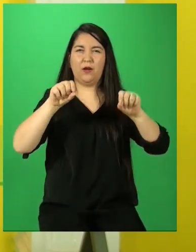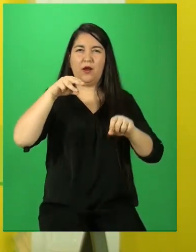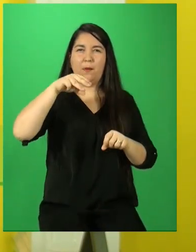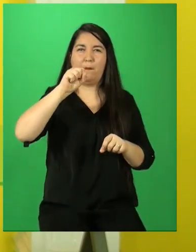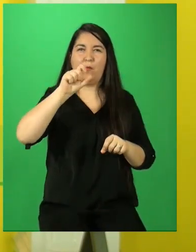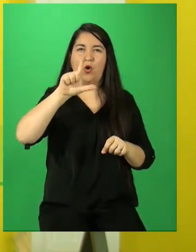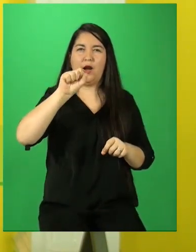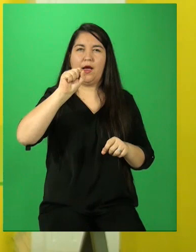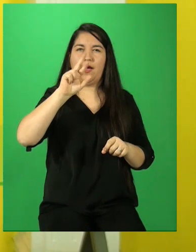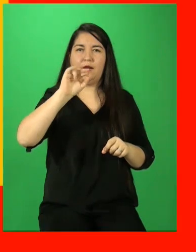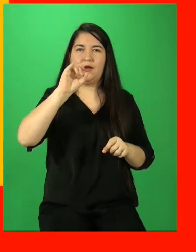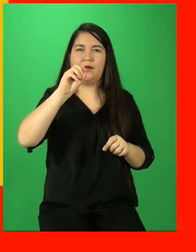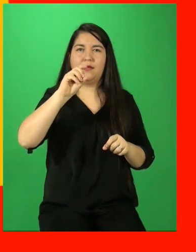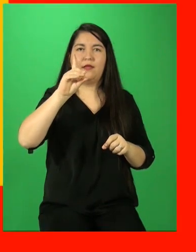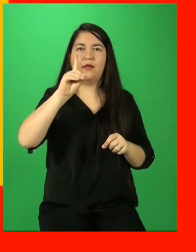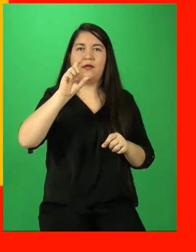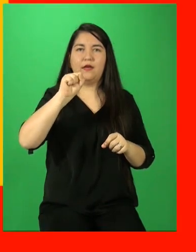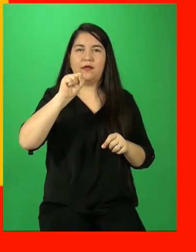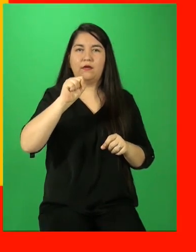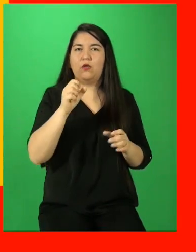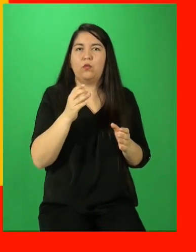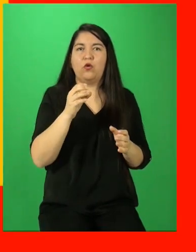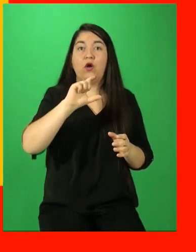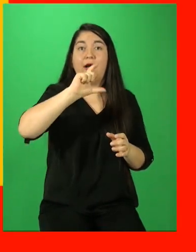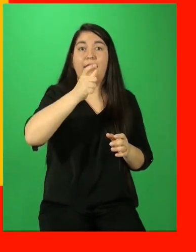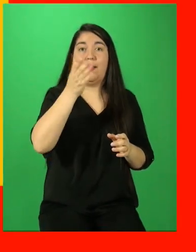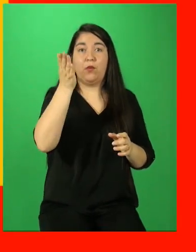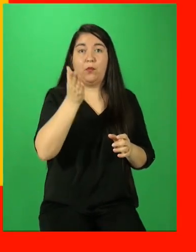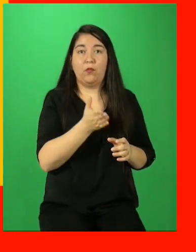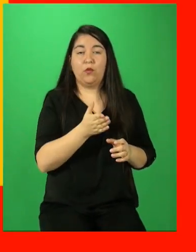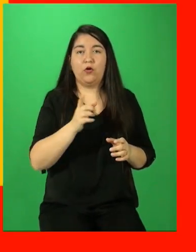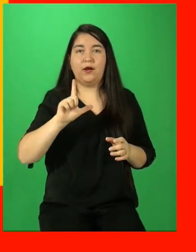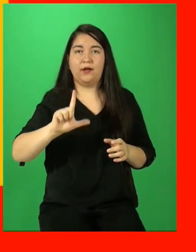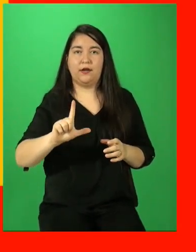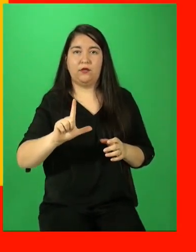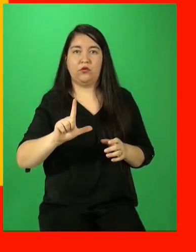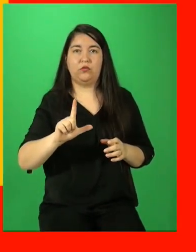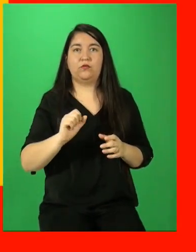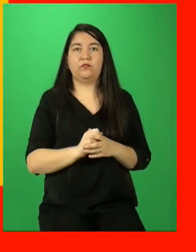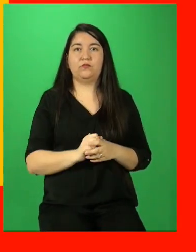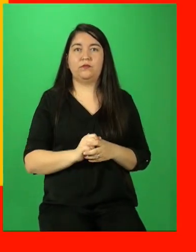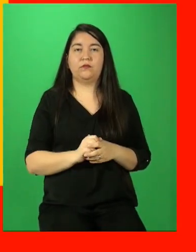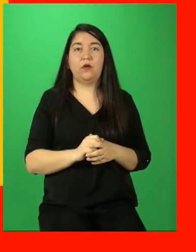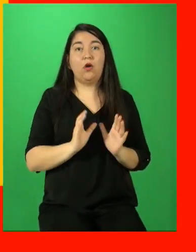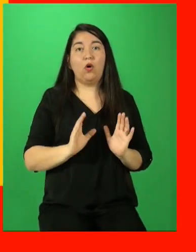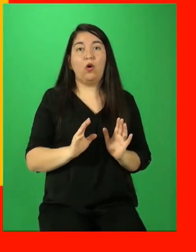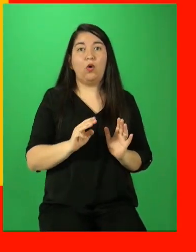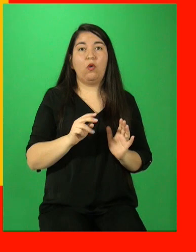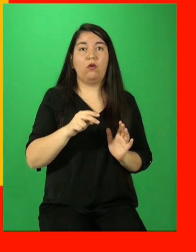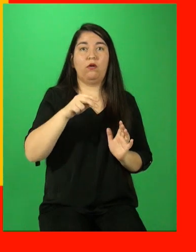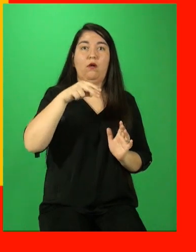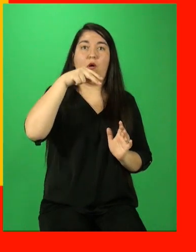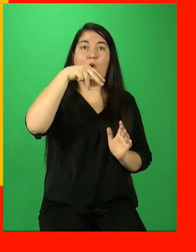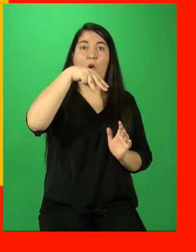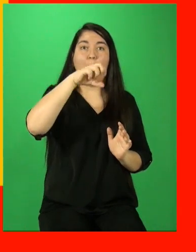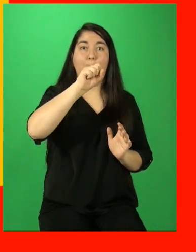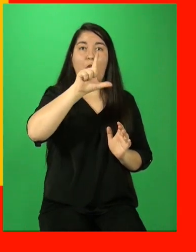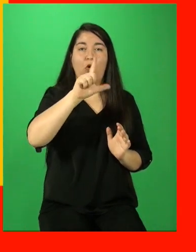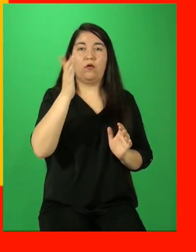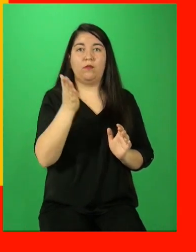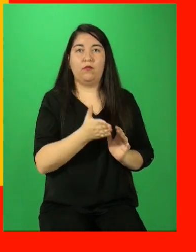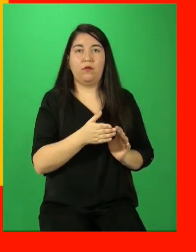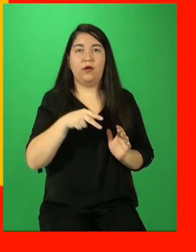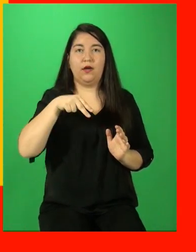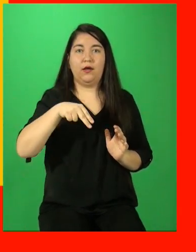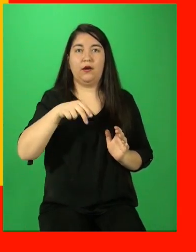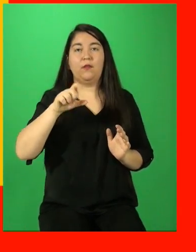ser gramos partido la masa molar por volumen en litros de solución o molaridad igual a N partido